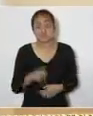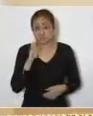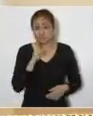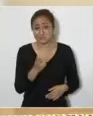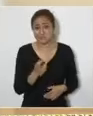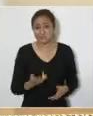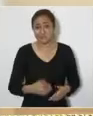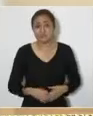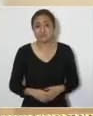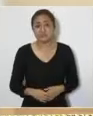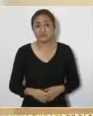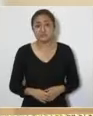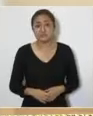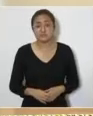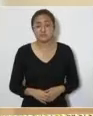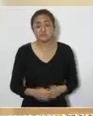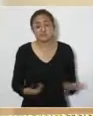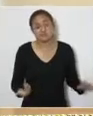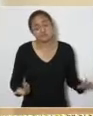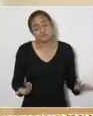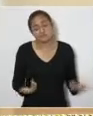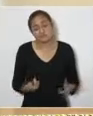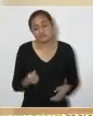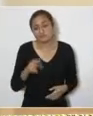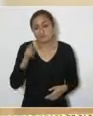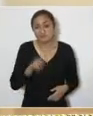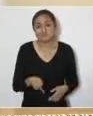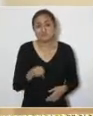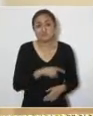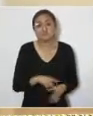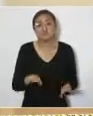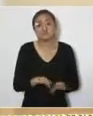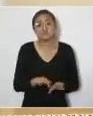más qué poquito que me moría tan corta tienen